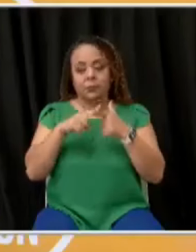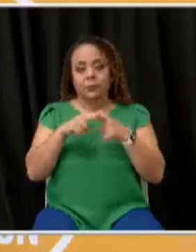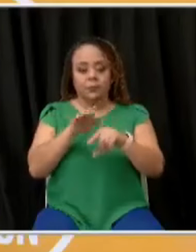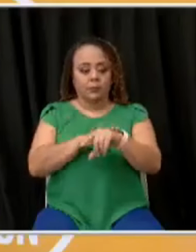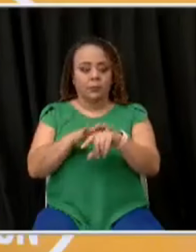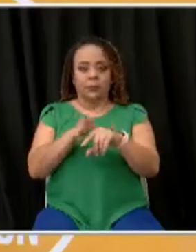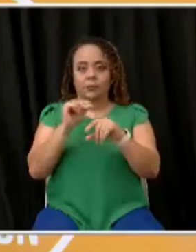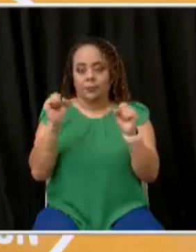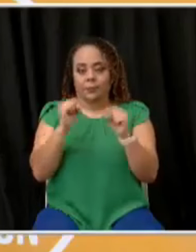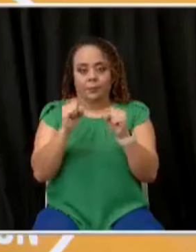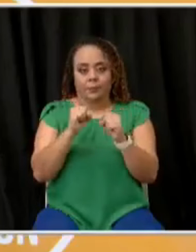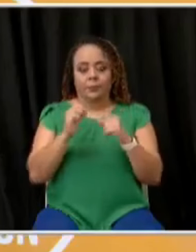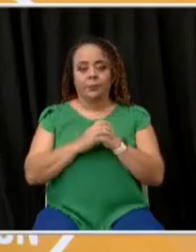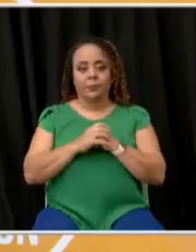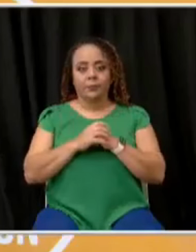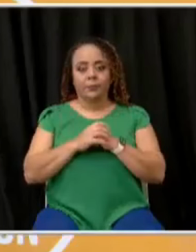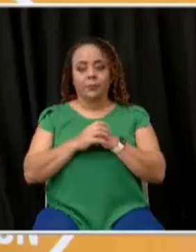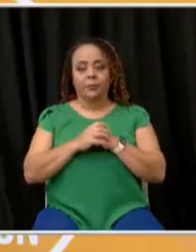se enfría,